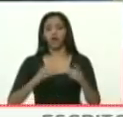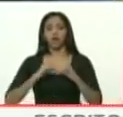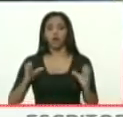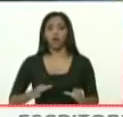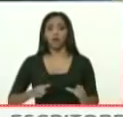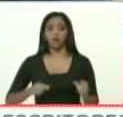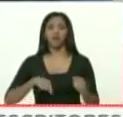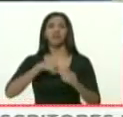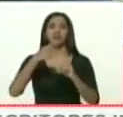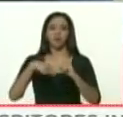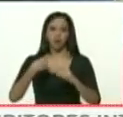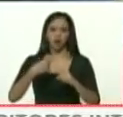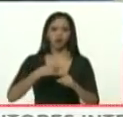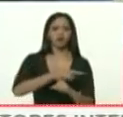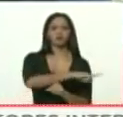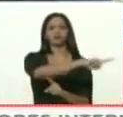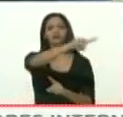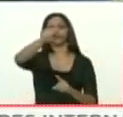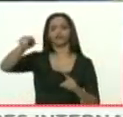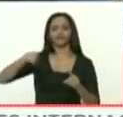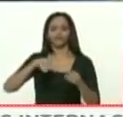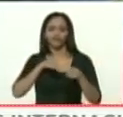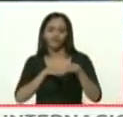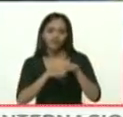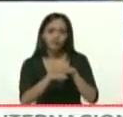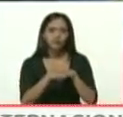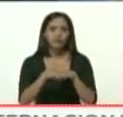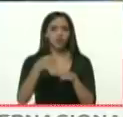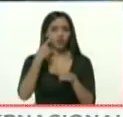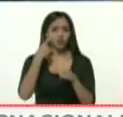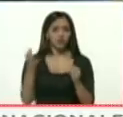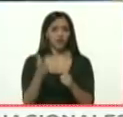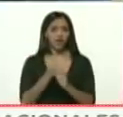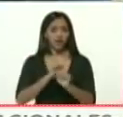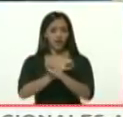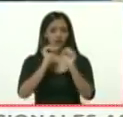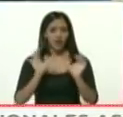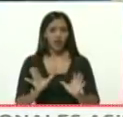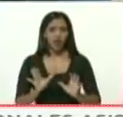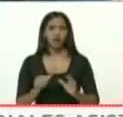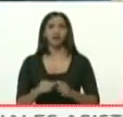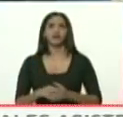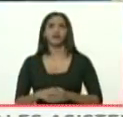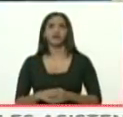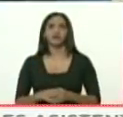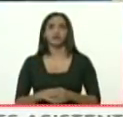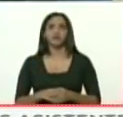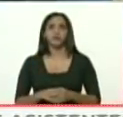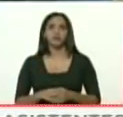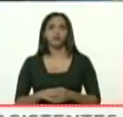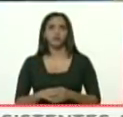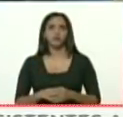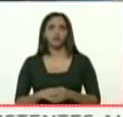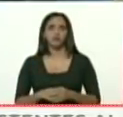devolvieron. Y se evidencia al trasluz que era una moto de alta cilindrada.